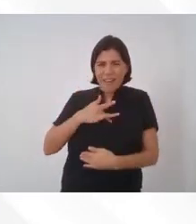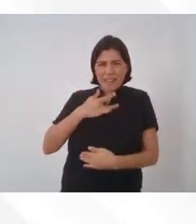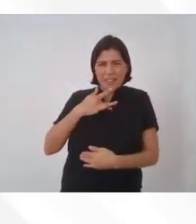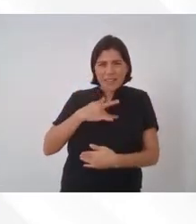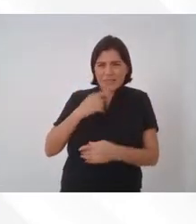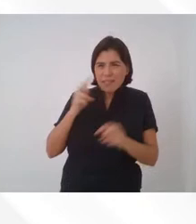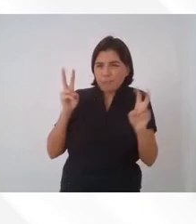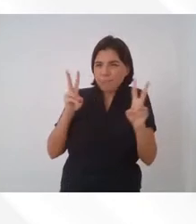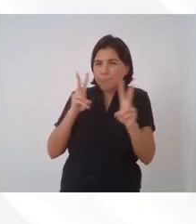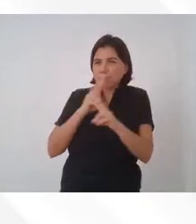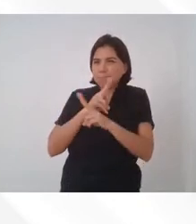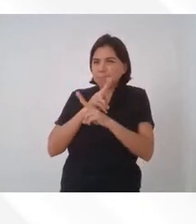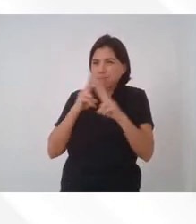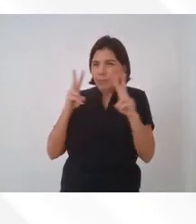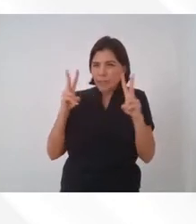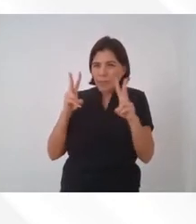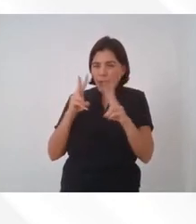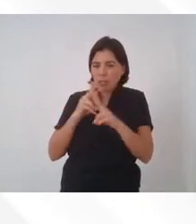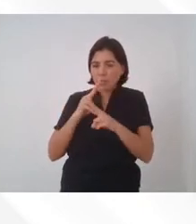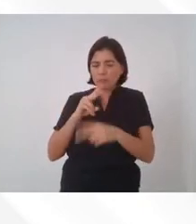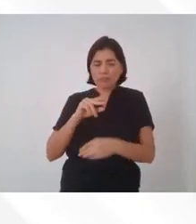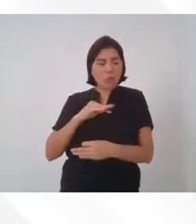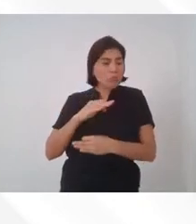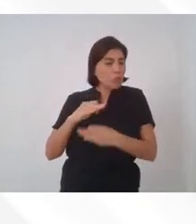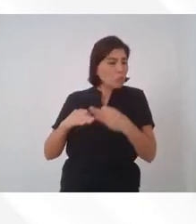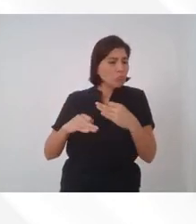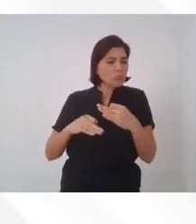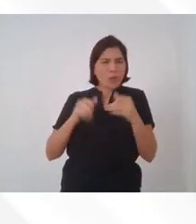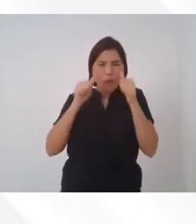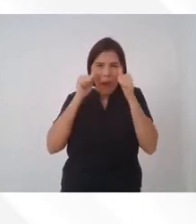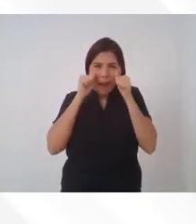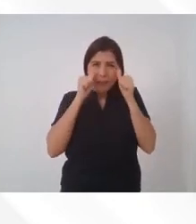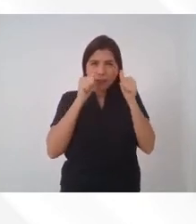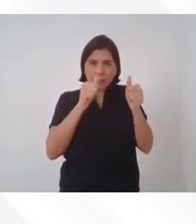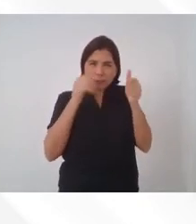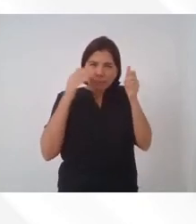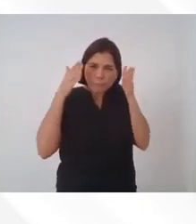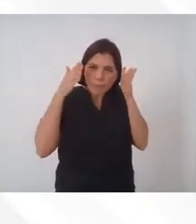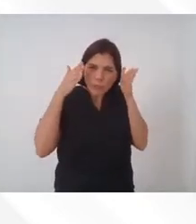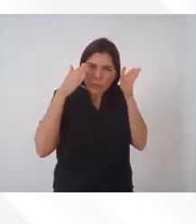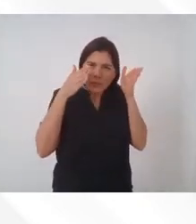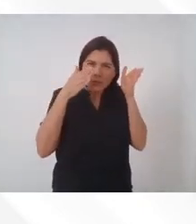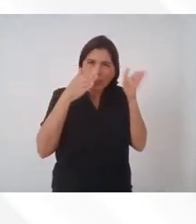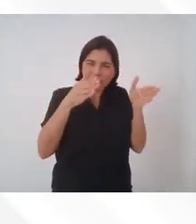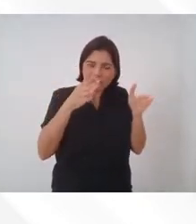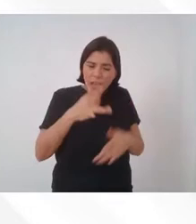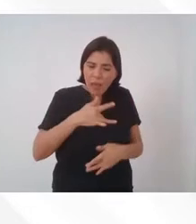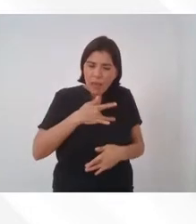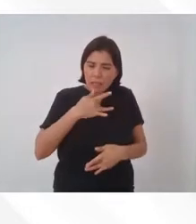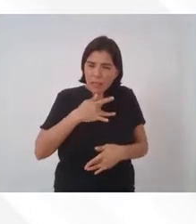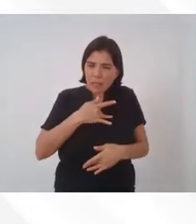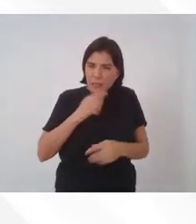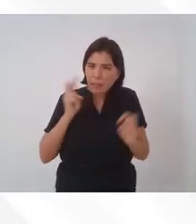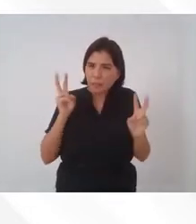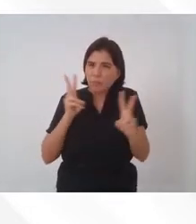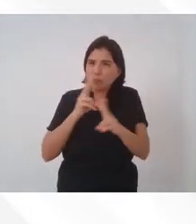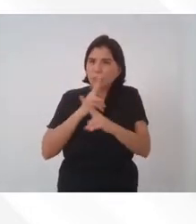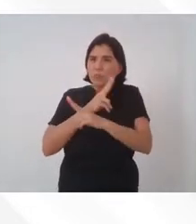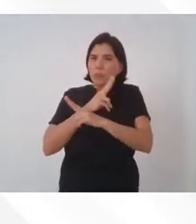y toda su concentración se enfoca en cómo entra y sale el aire por la nariz.